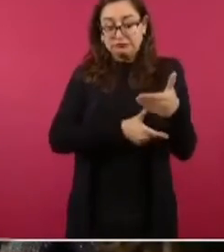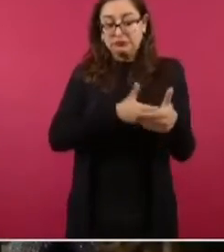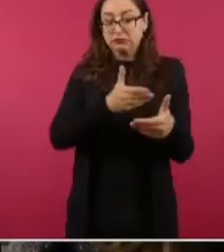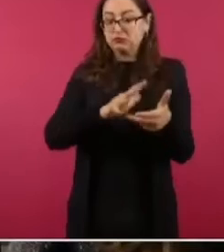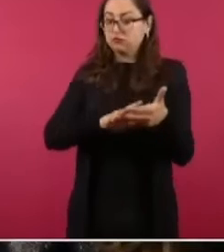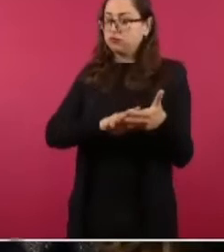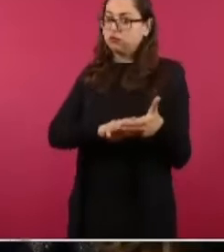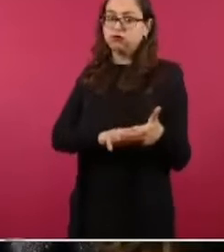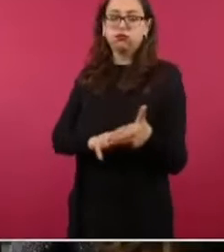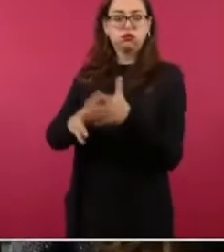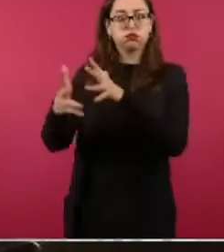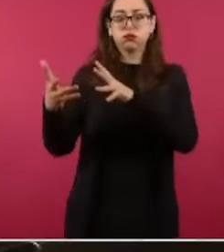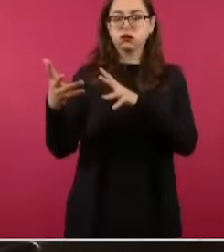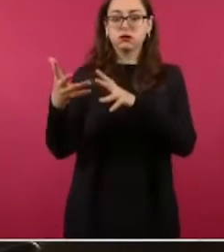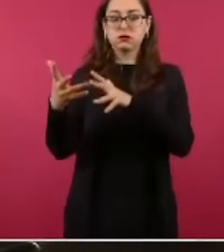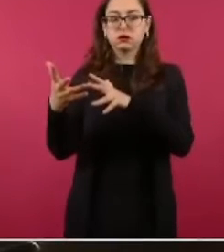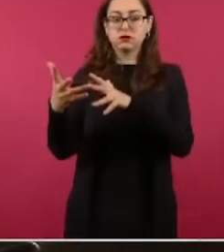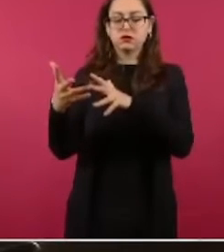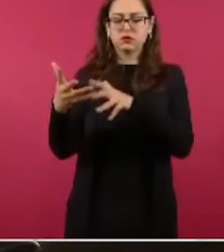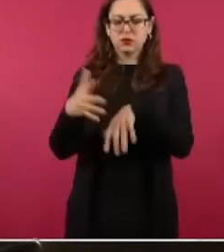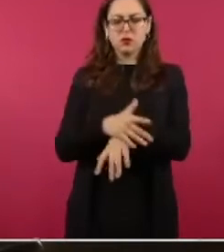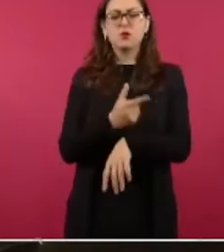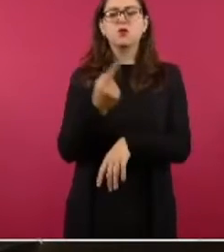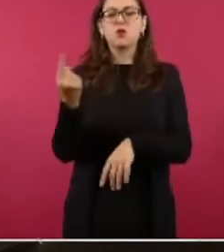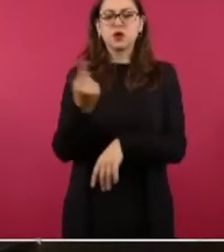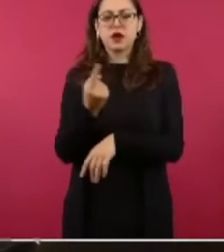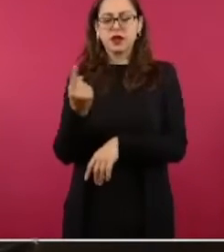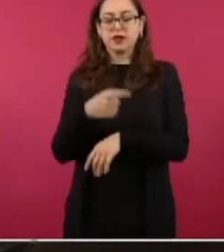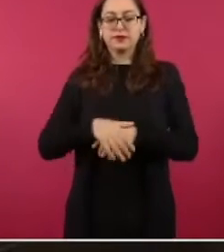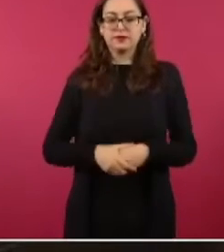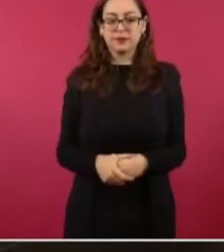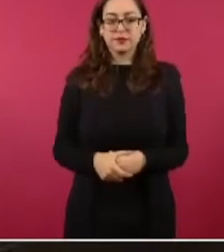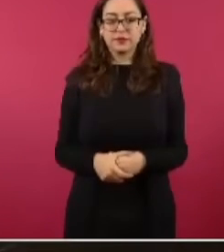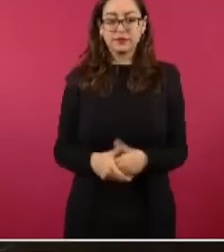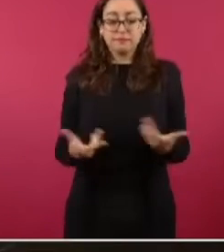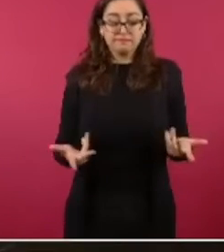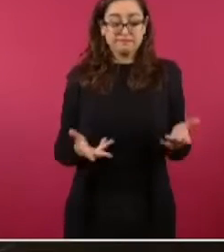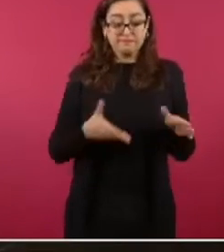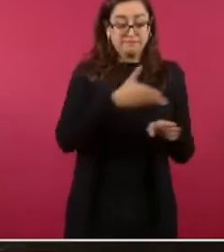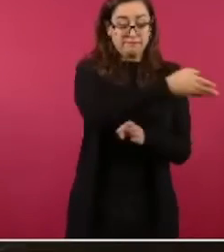Primero, sin duda, frustración.